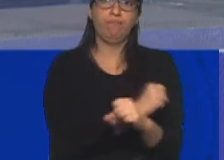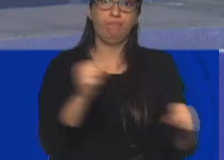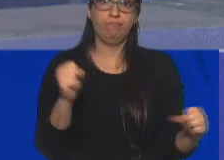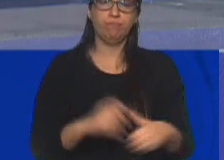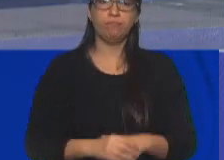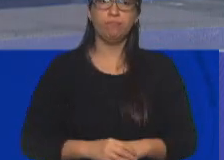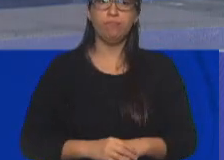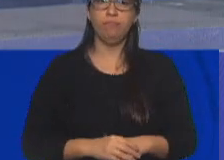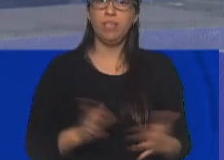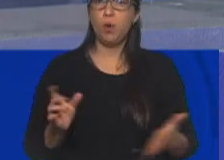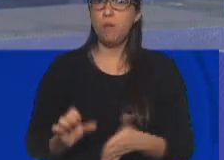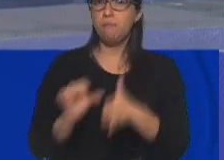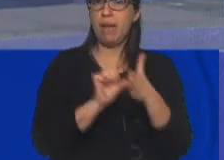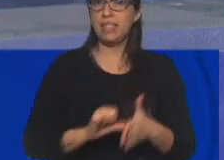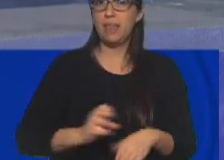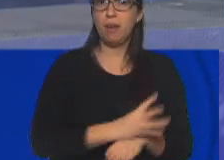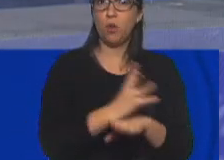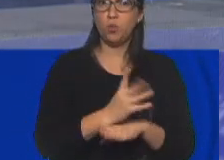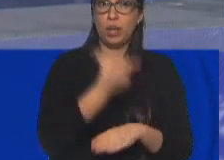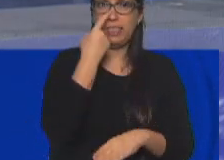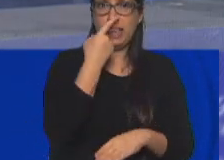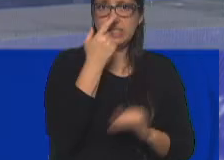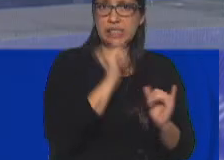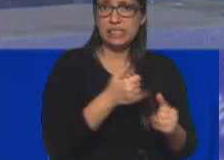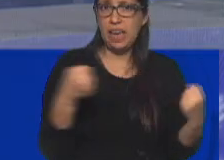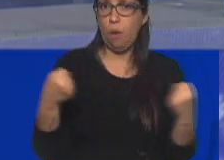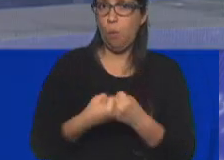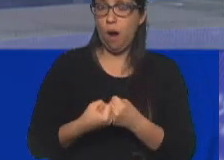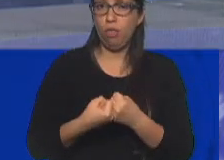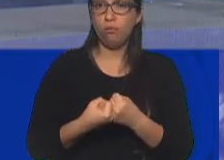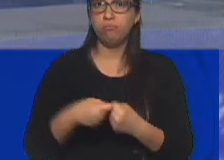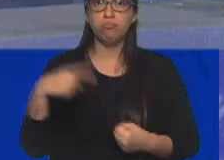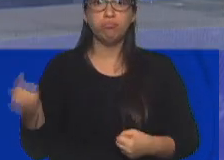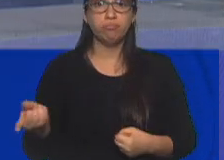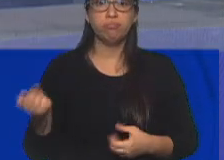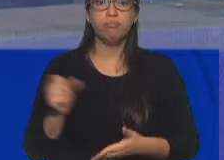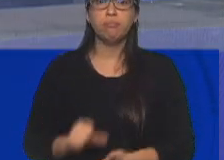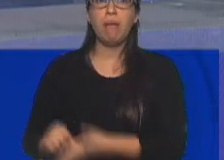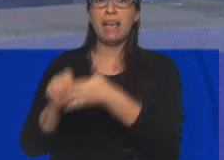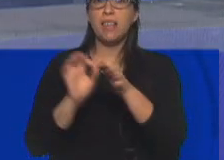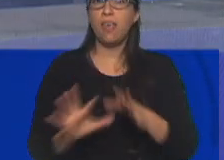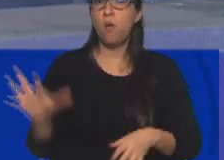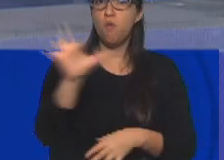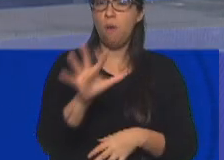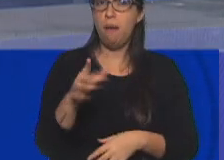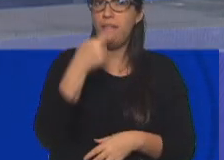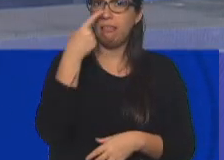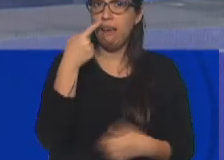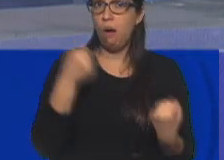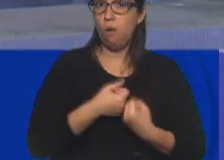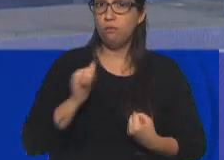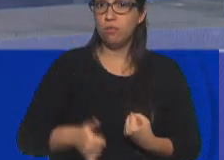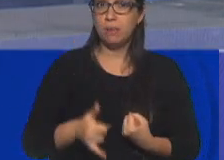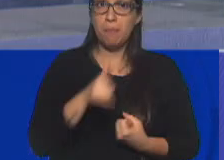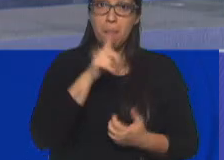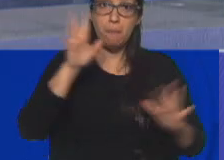por parte de los países del Mercosur en este acuerdo, hay interés también en Europa, pero me parece, o corregime